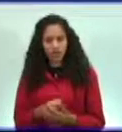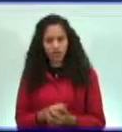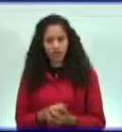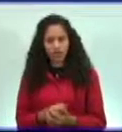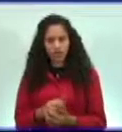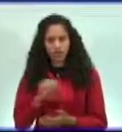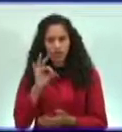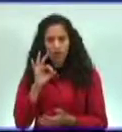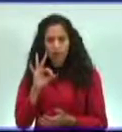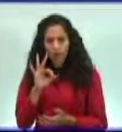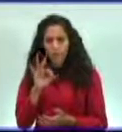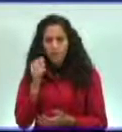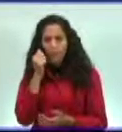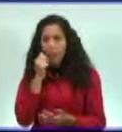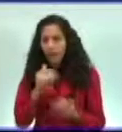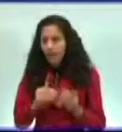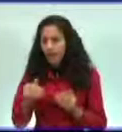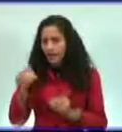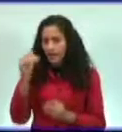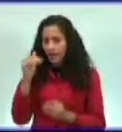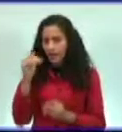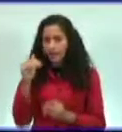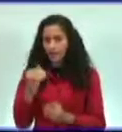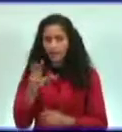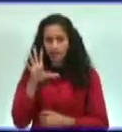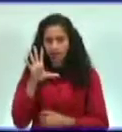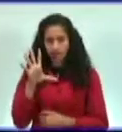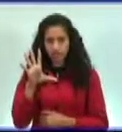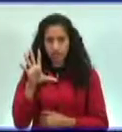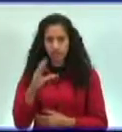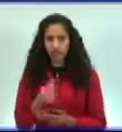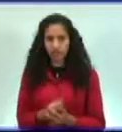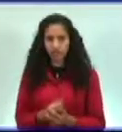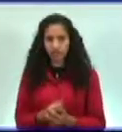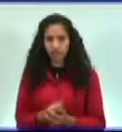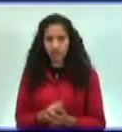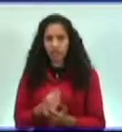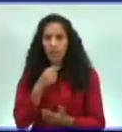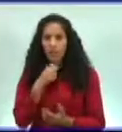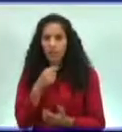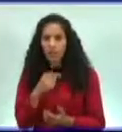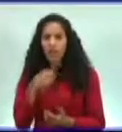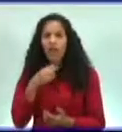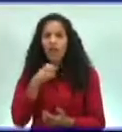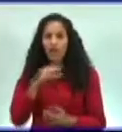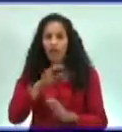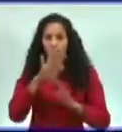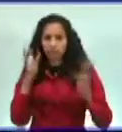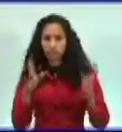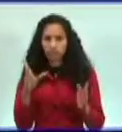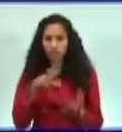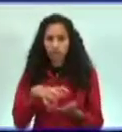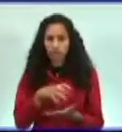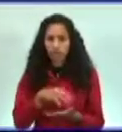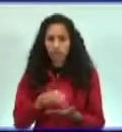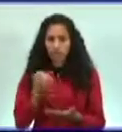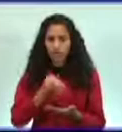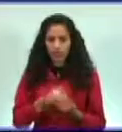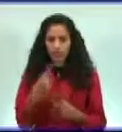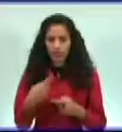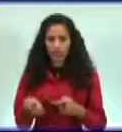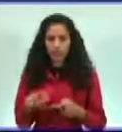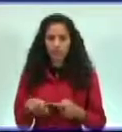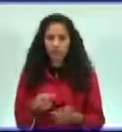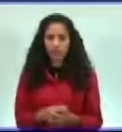8 es mayor que 5. Orientar en el espacio. Acá, en este